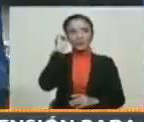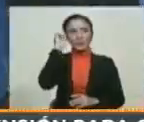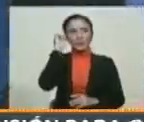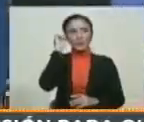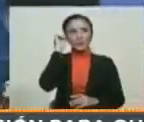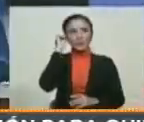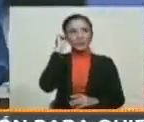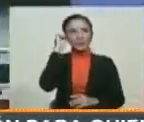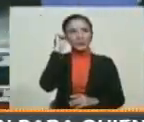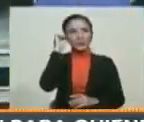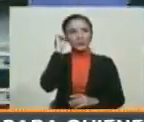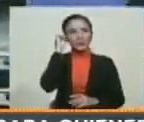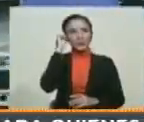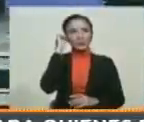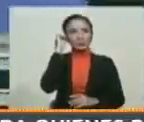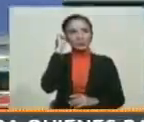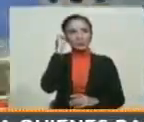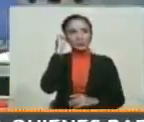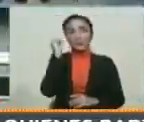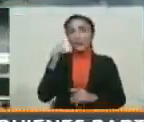después celebramos